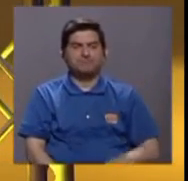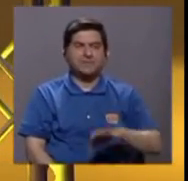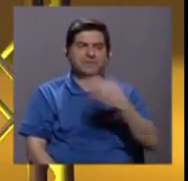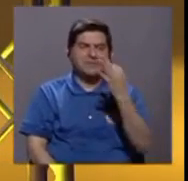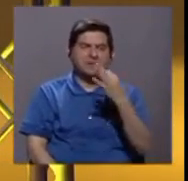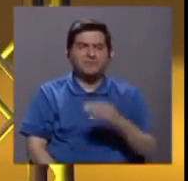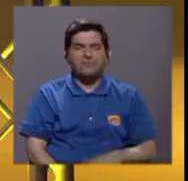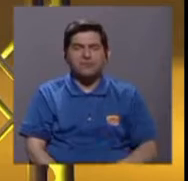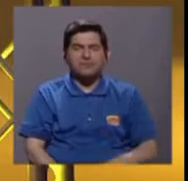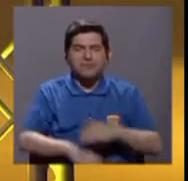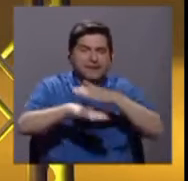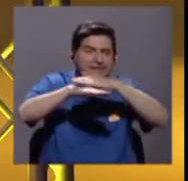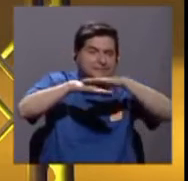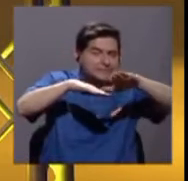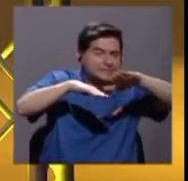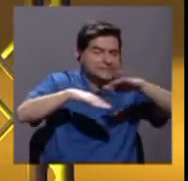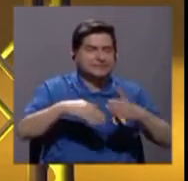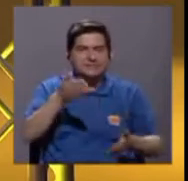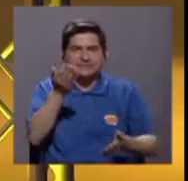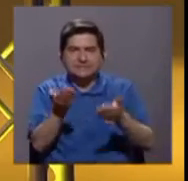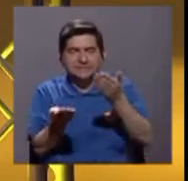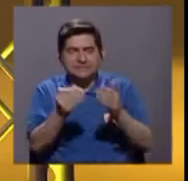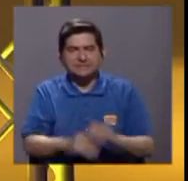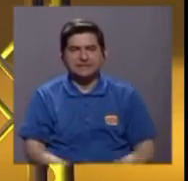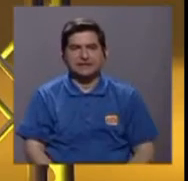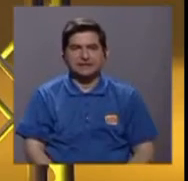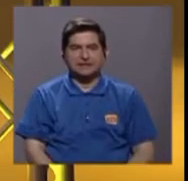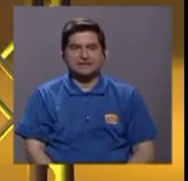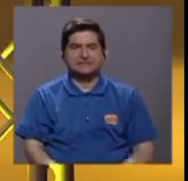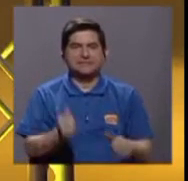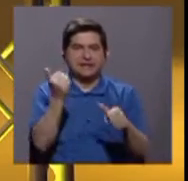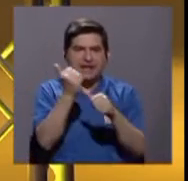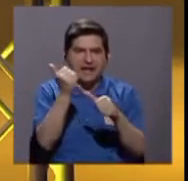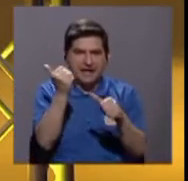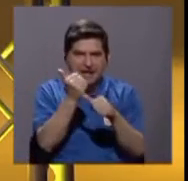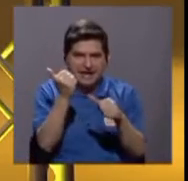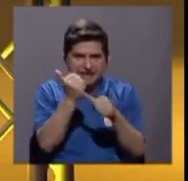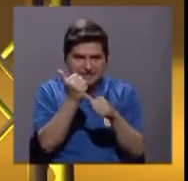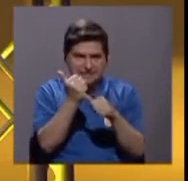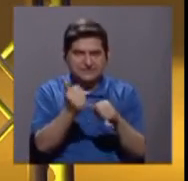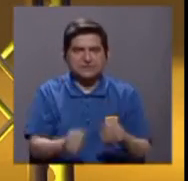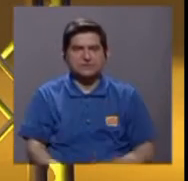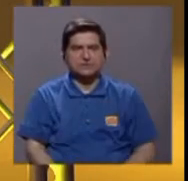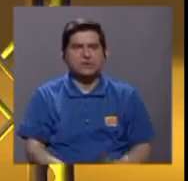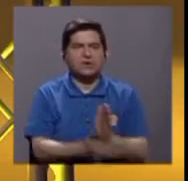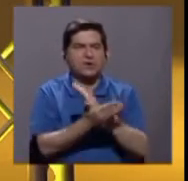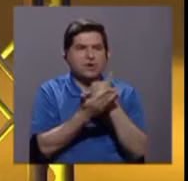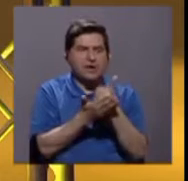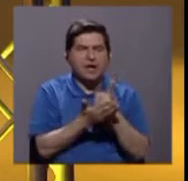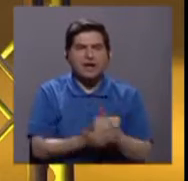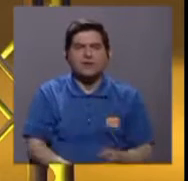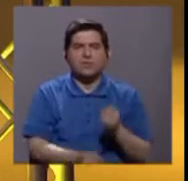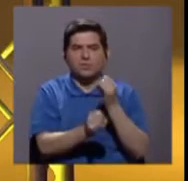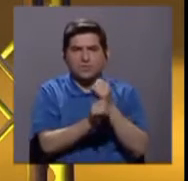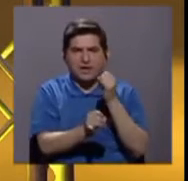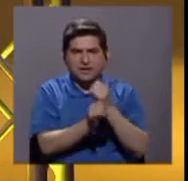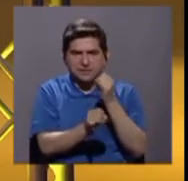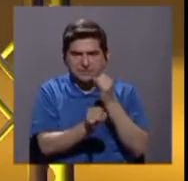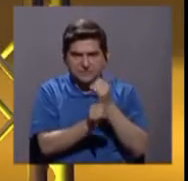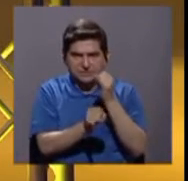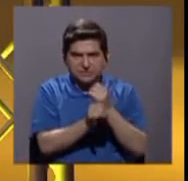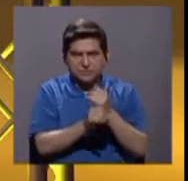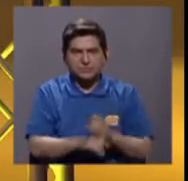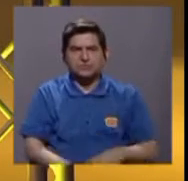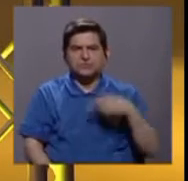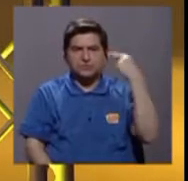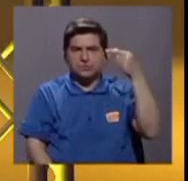tangencialmente ser asesor en alguna dependencia